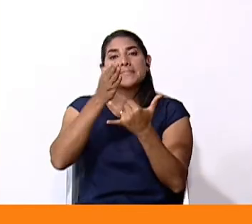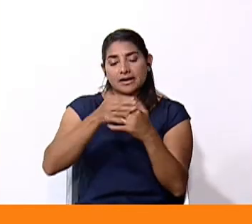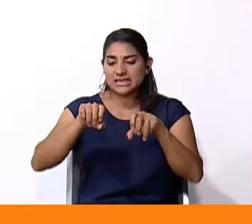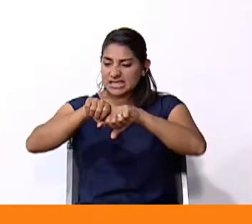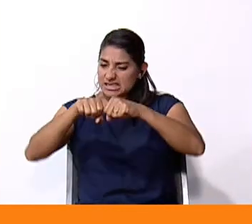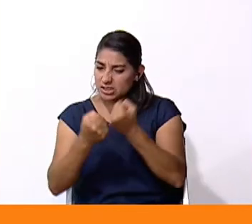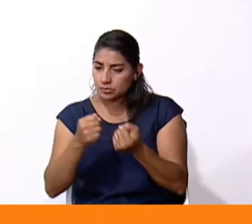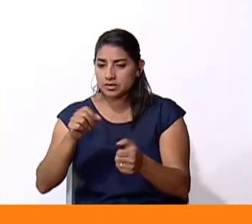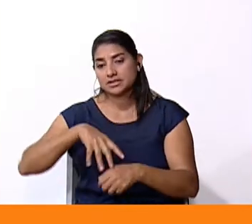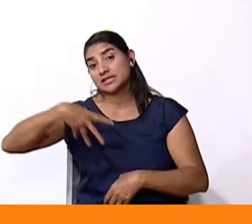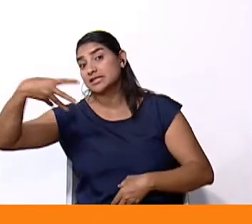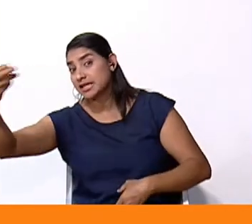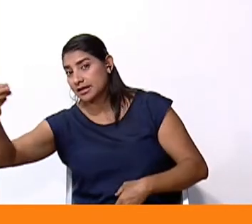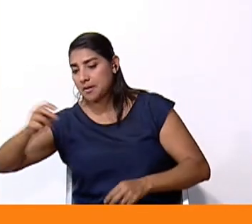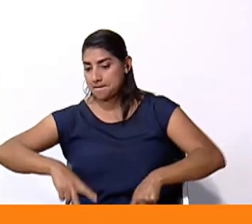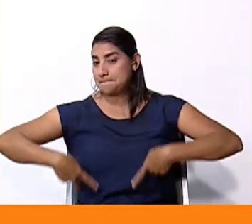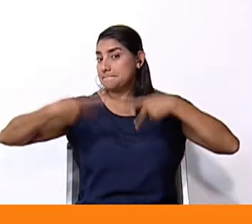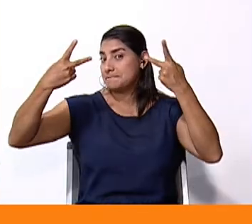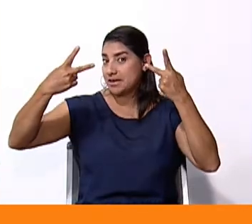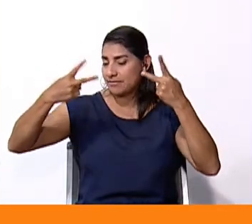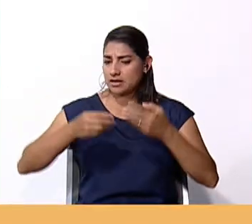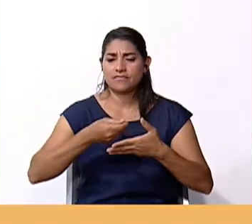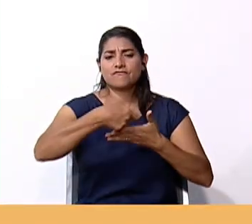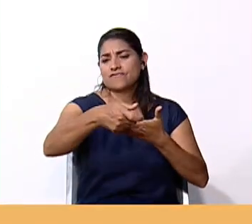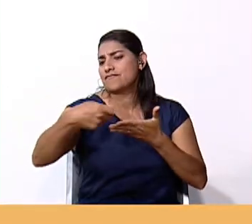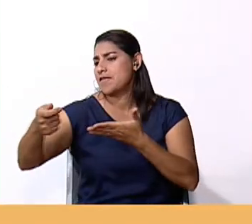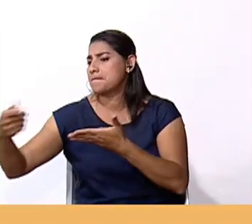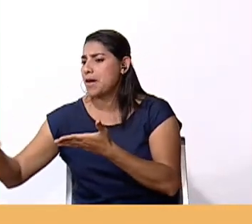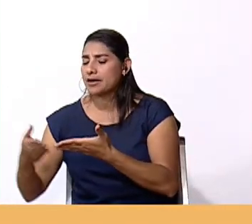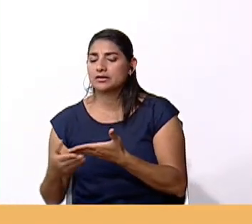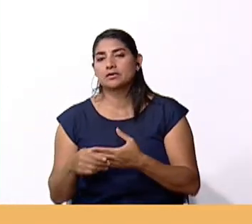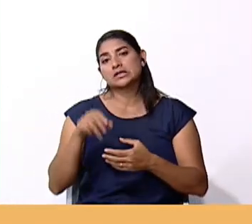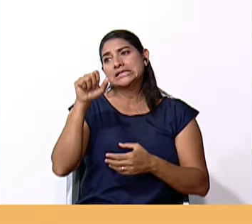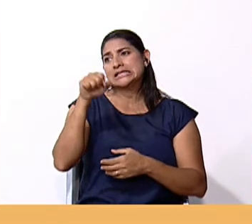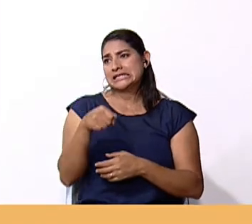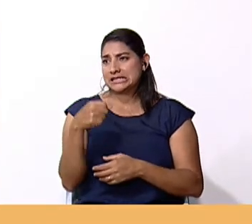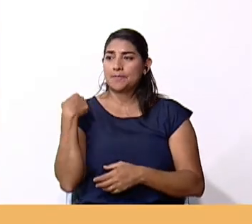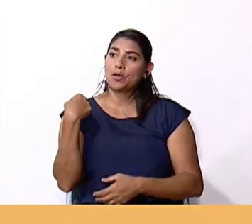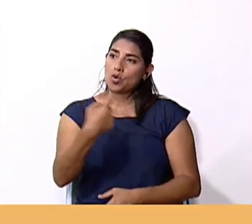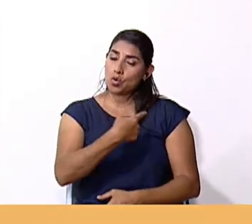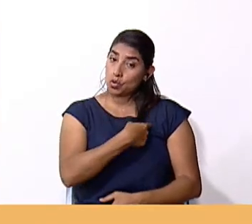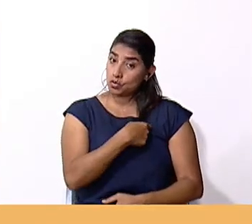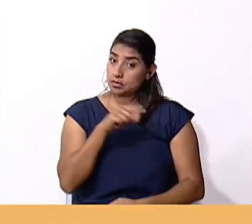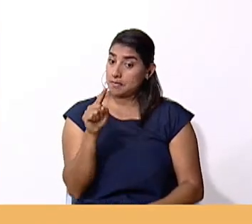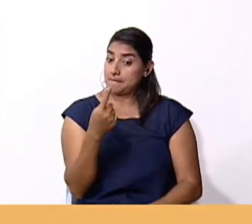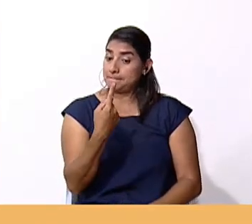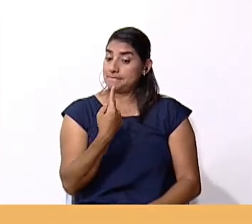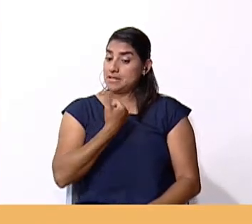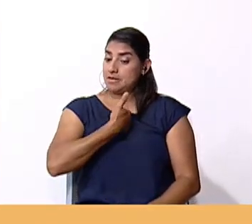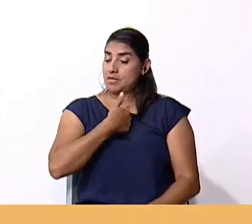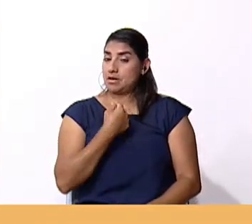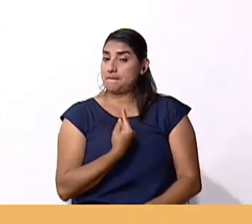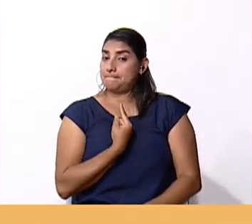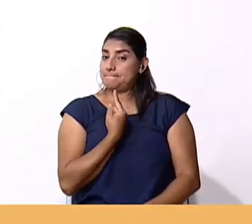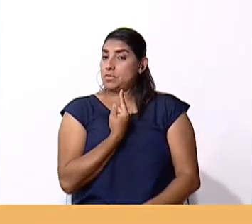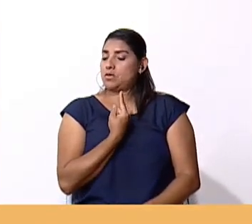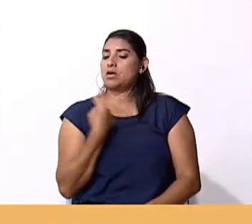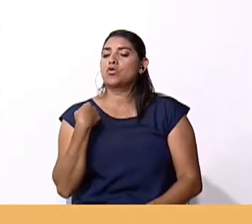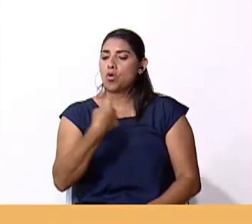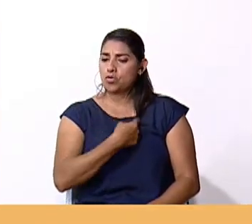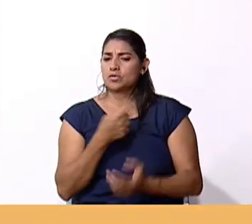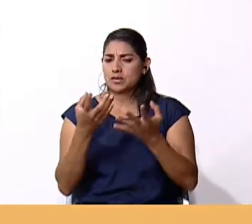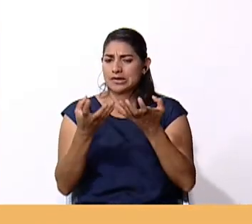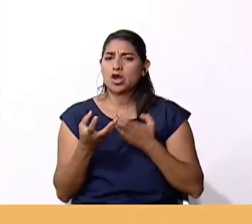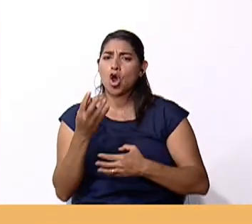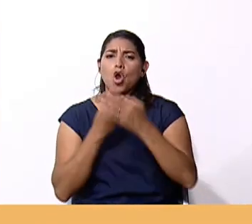destruir, salir, vivir, repartir. Sí, pero nosotros, primera persona del plural, estamos con ganas